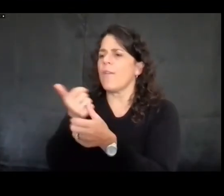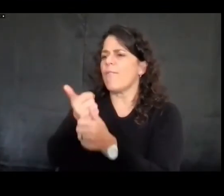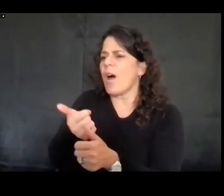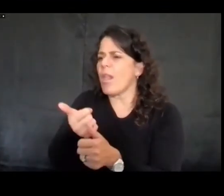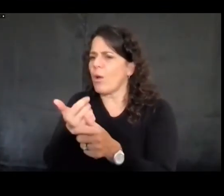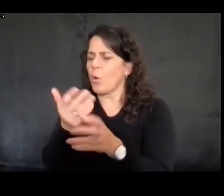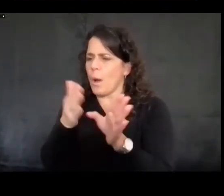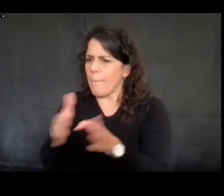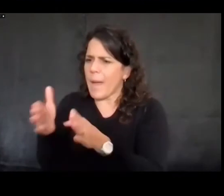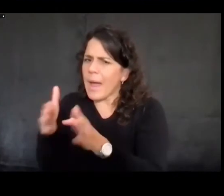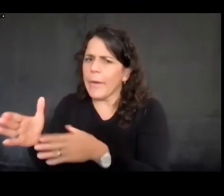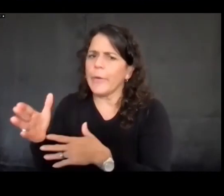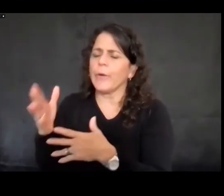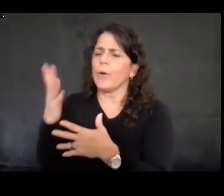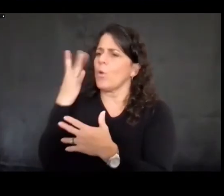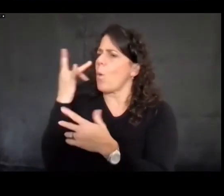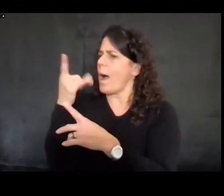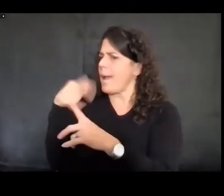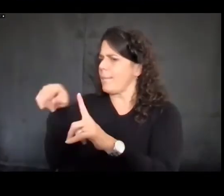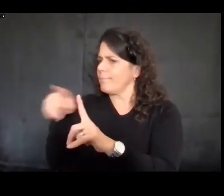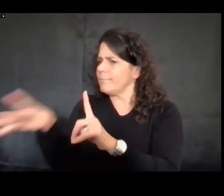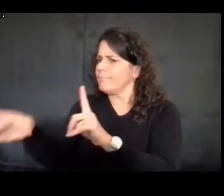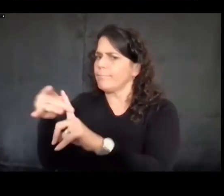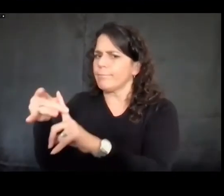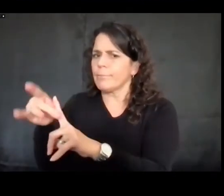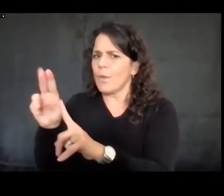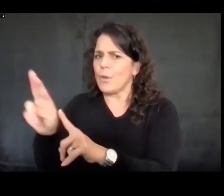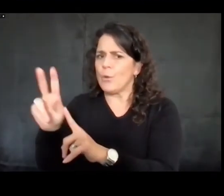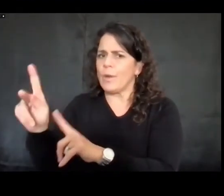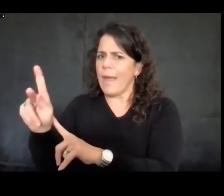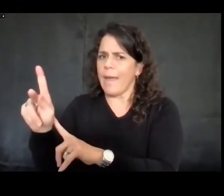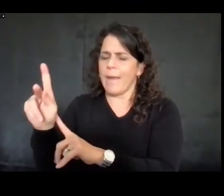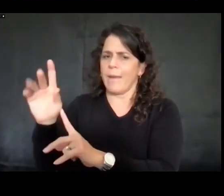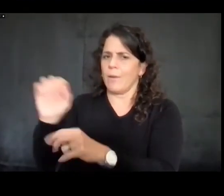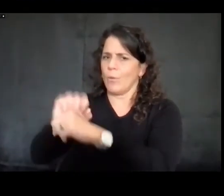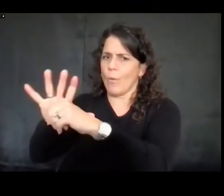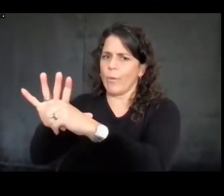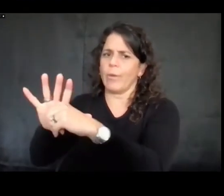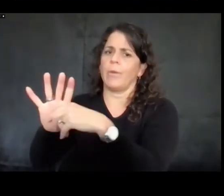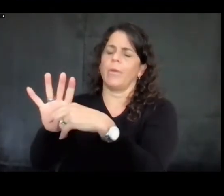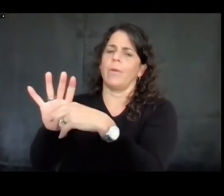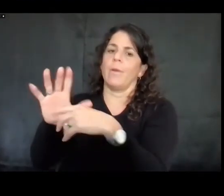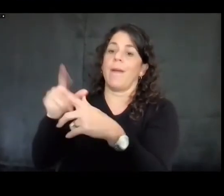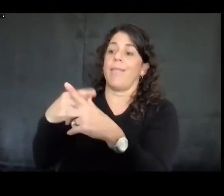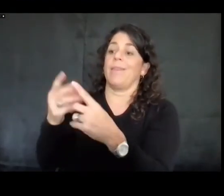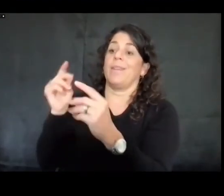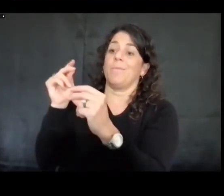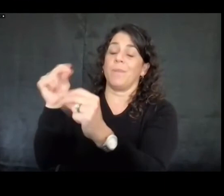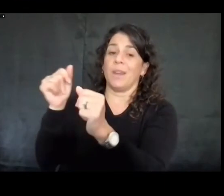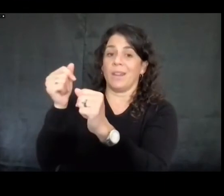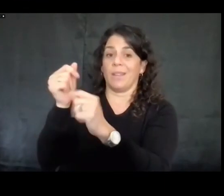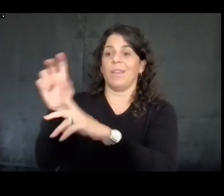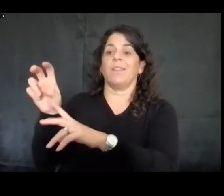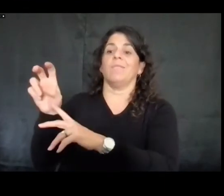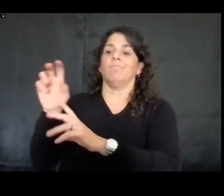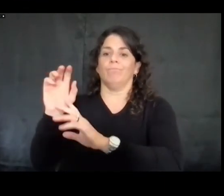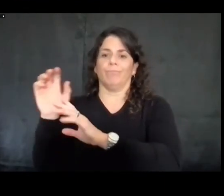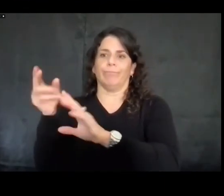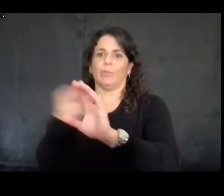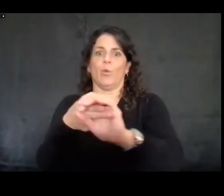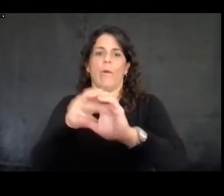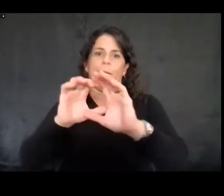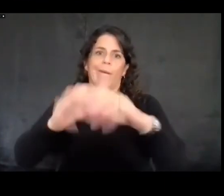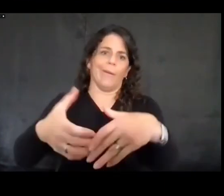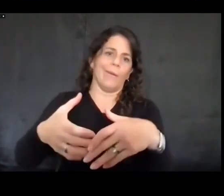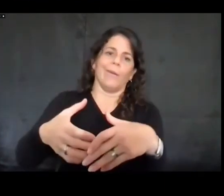hace que sea más una variante del reunido y esas muestras son transferidas para